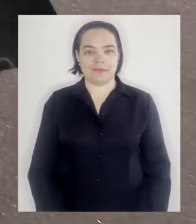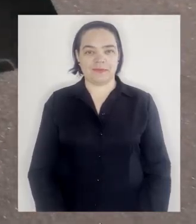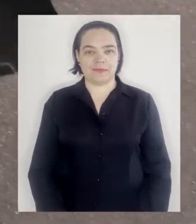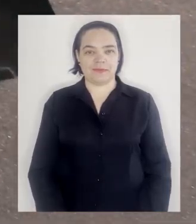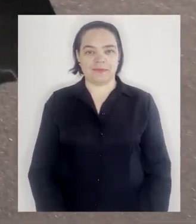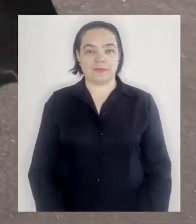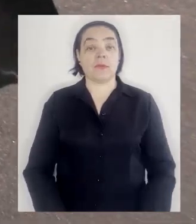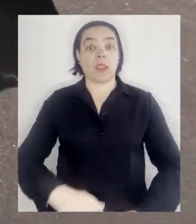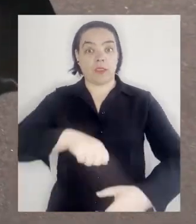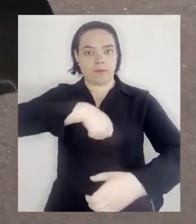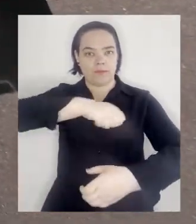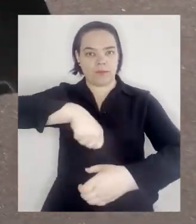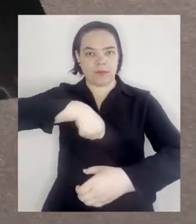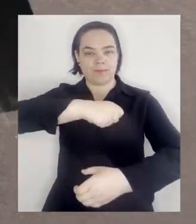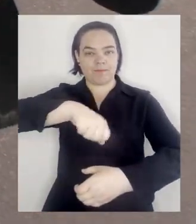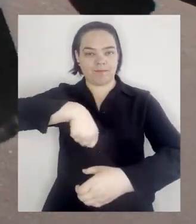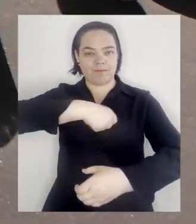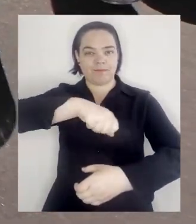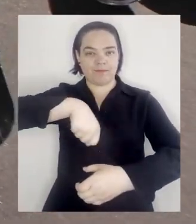A batir.